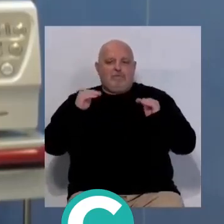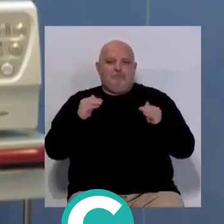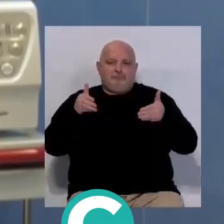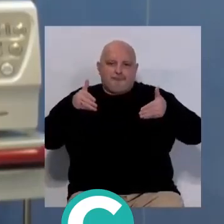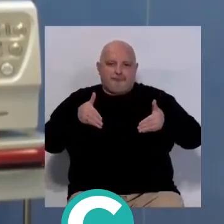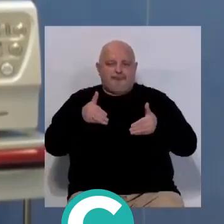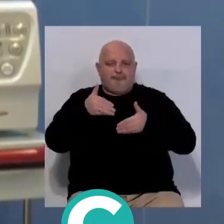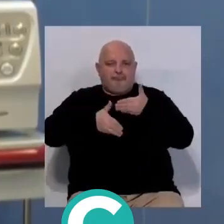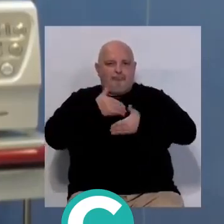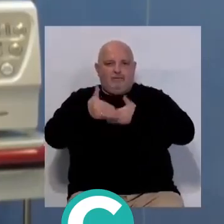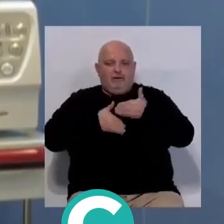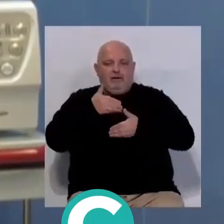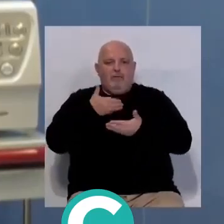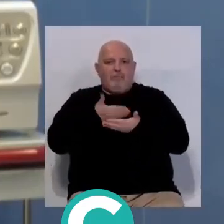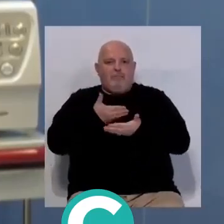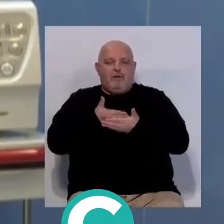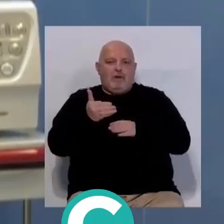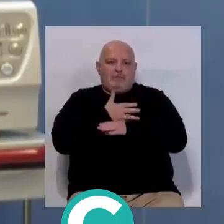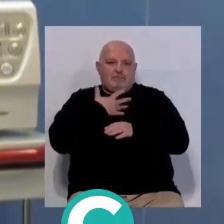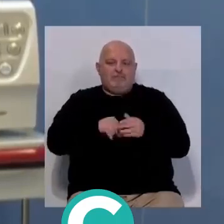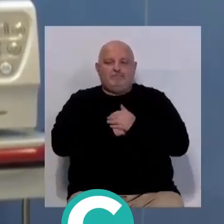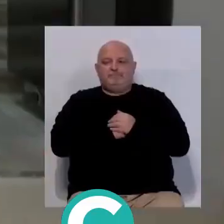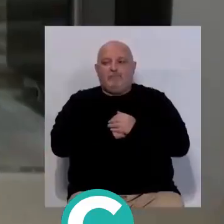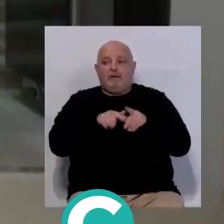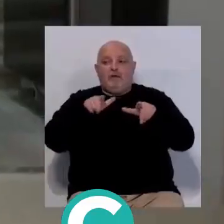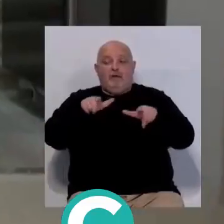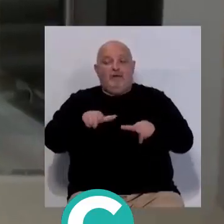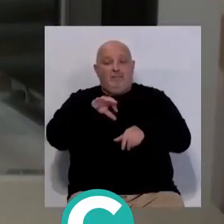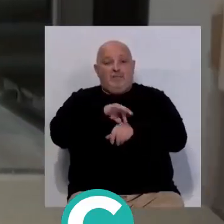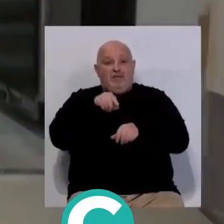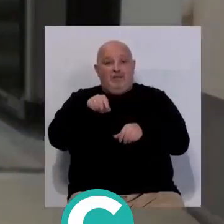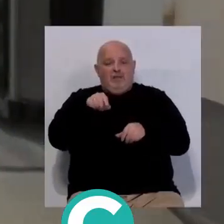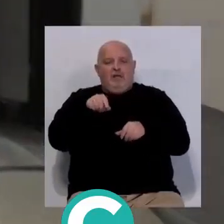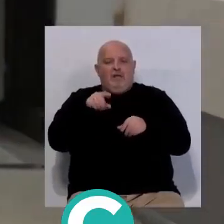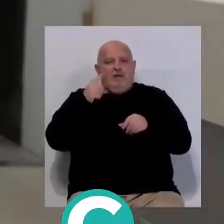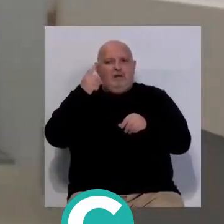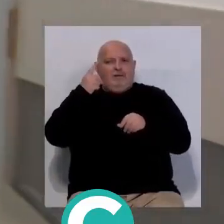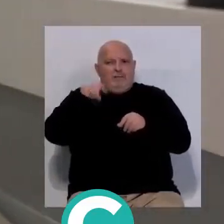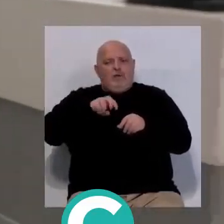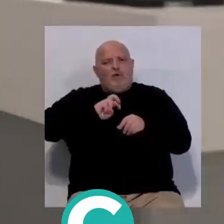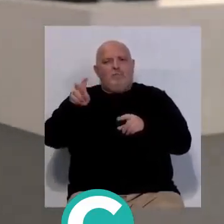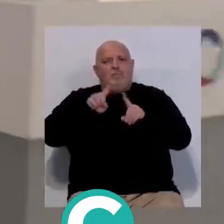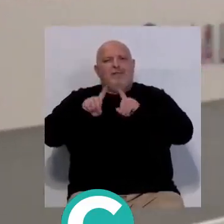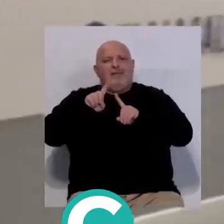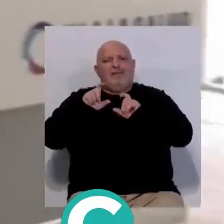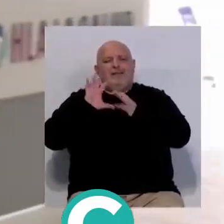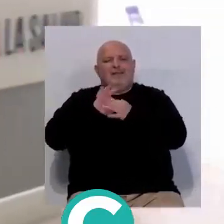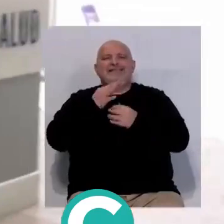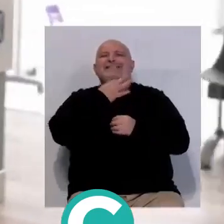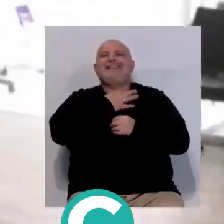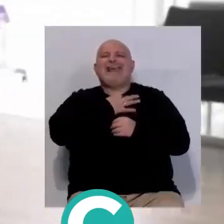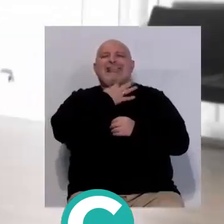que nos interesa, que es en hacer la prueba lo antes posible. Esta unidad médico-quirúrgica se ocupa también de los problemas de la tráquea